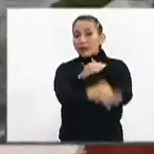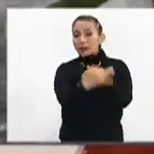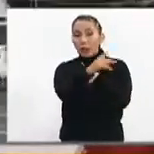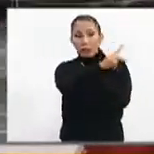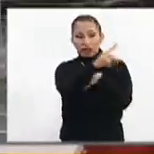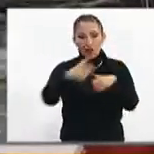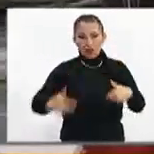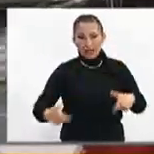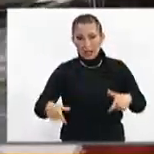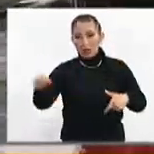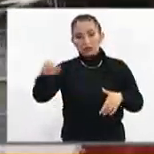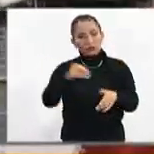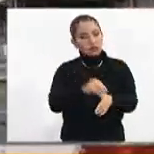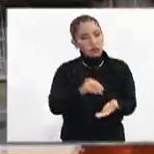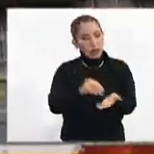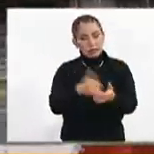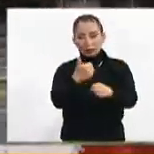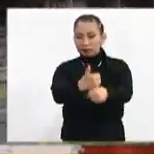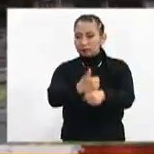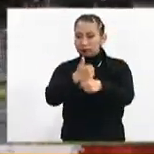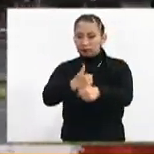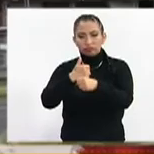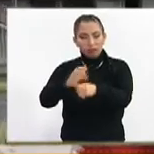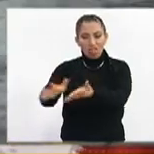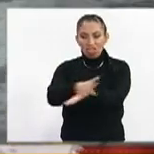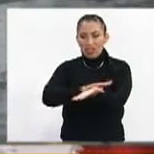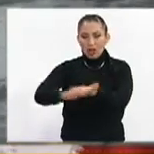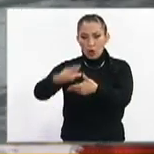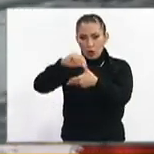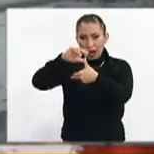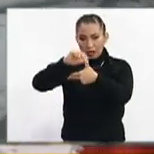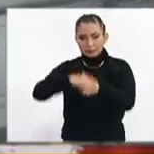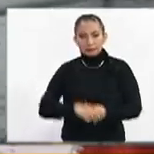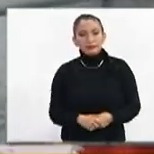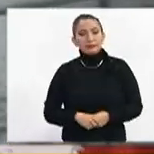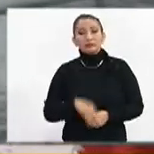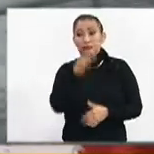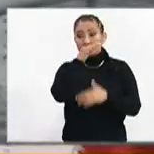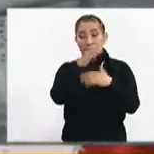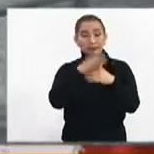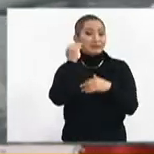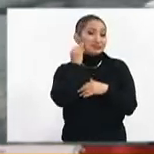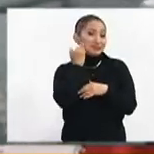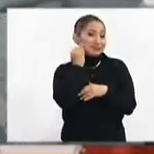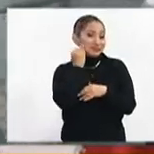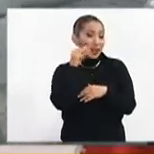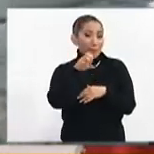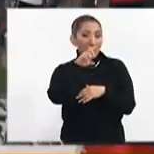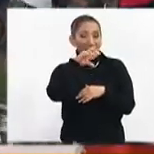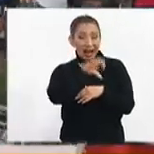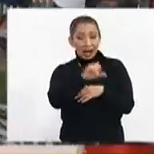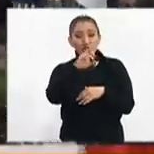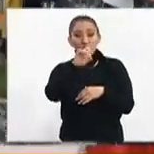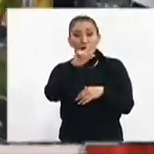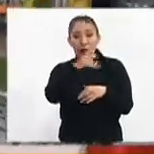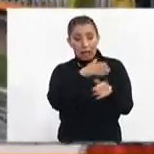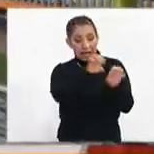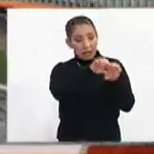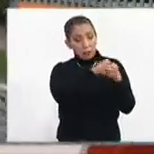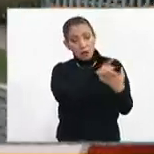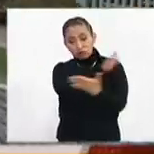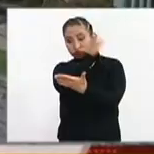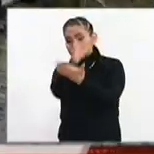Puerto Rico aún sufre la devastación que dejó a su paso este huracán. El creador de Facebook, Mark Zuckerberg, enviará un equipo